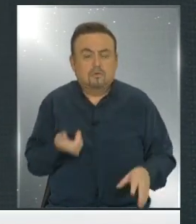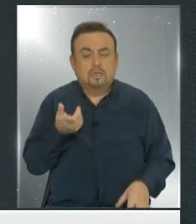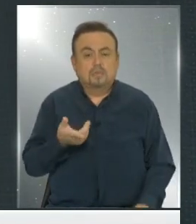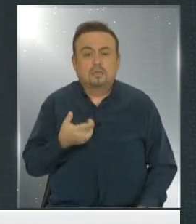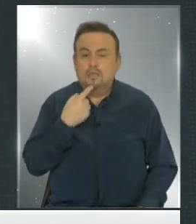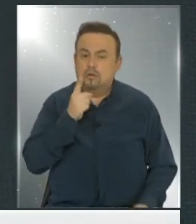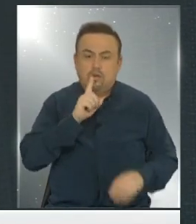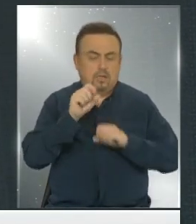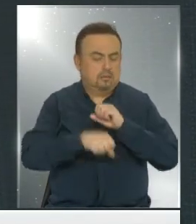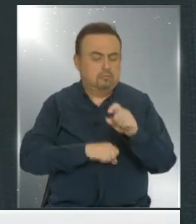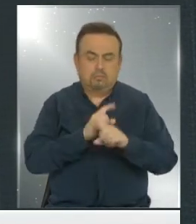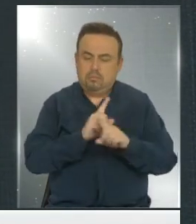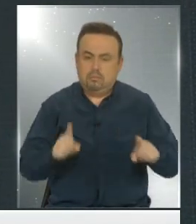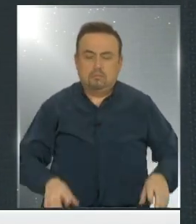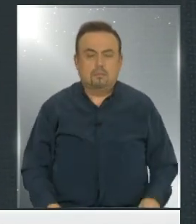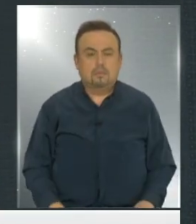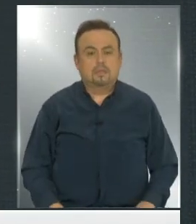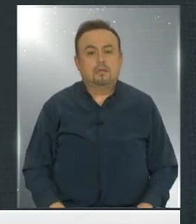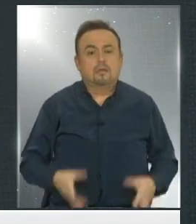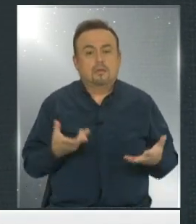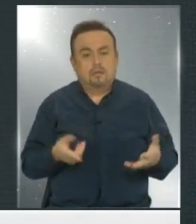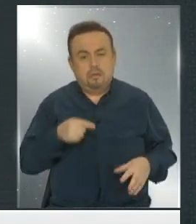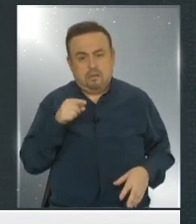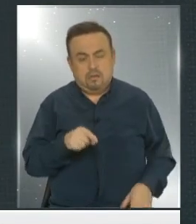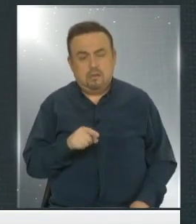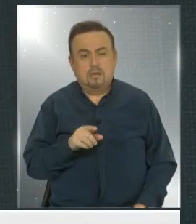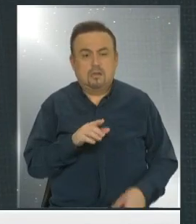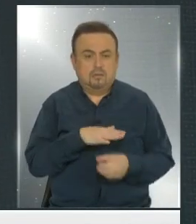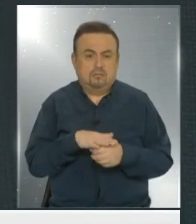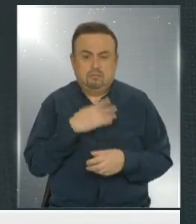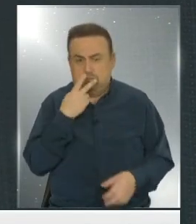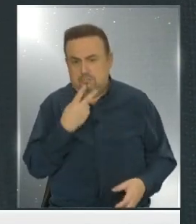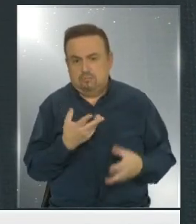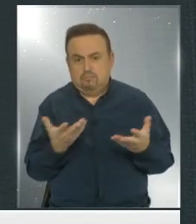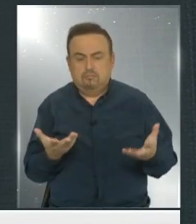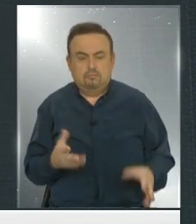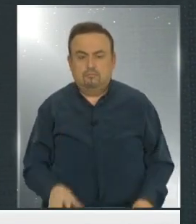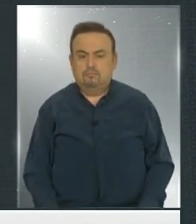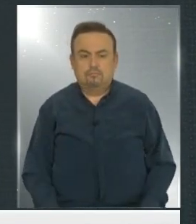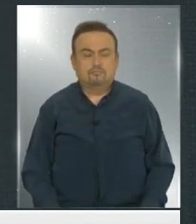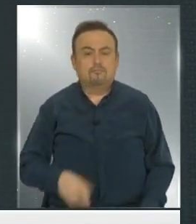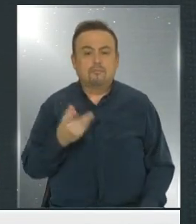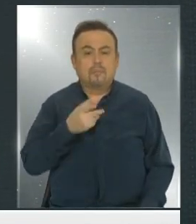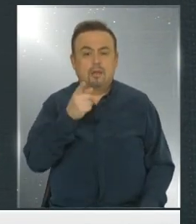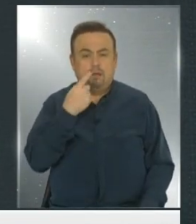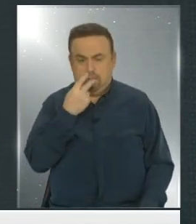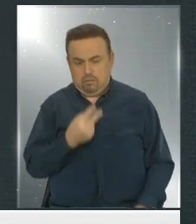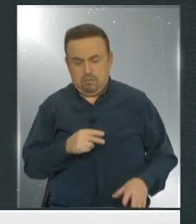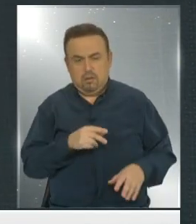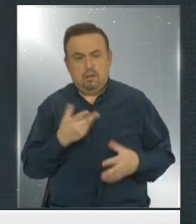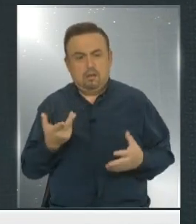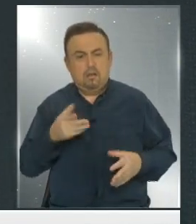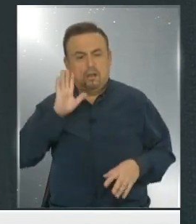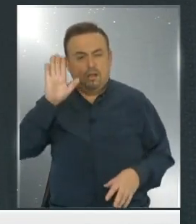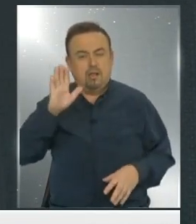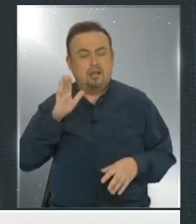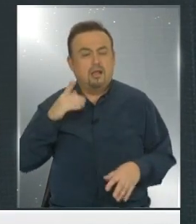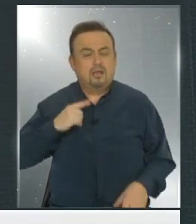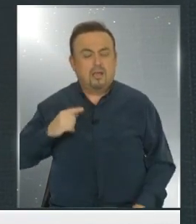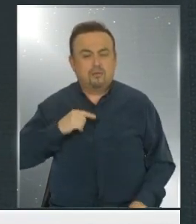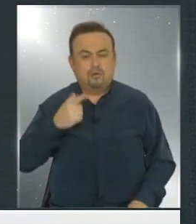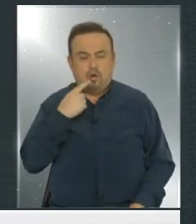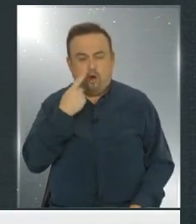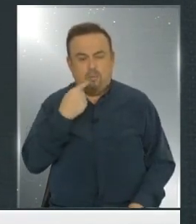es inaceptable, como es en este caso, y cobra mayor fuerza, sobre todo con lo que vimos con George Floyd en los Estados Unidos.